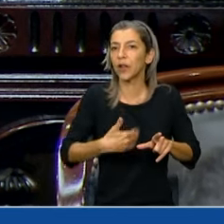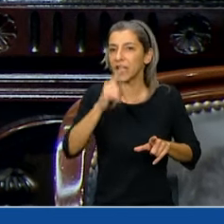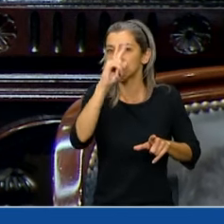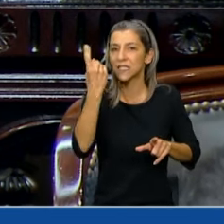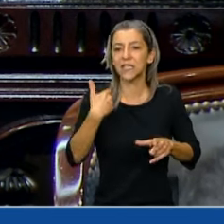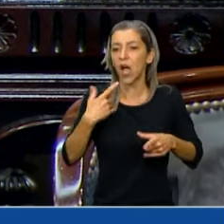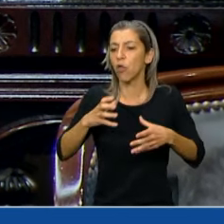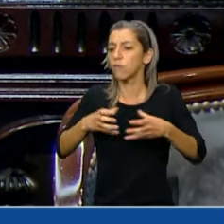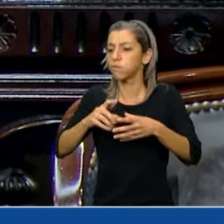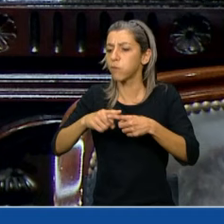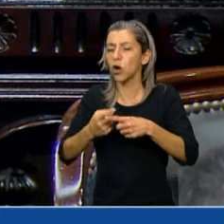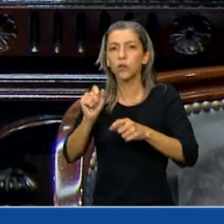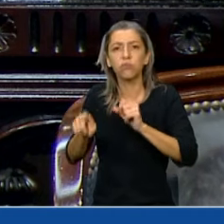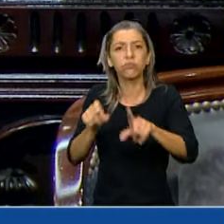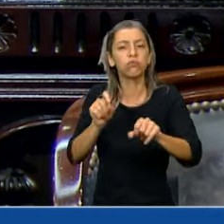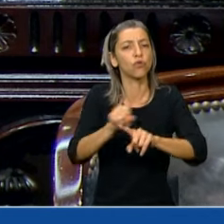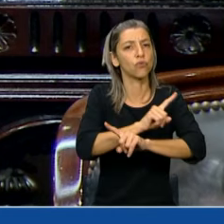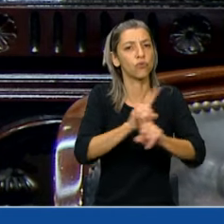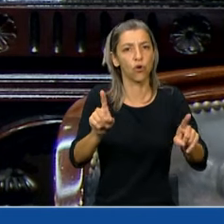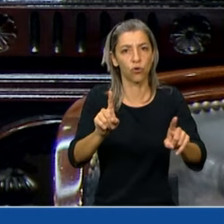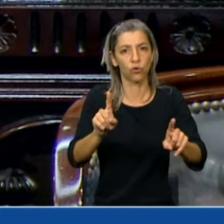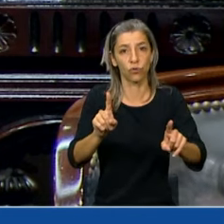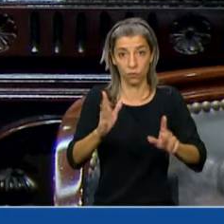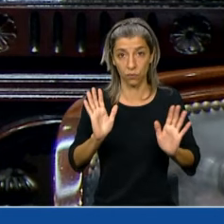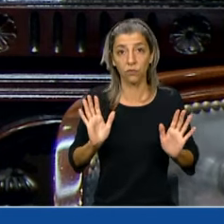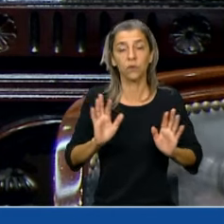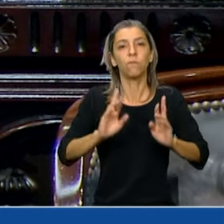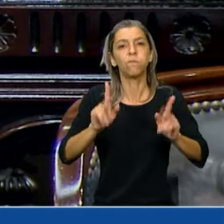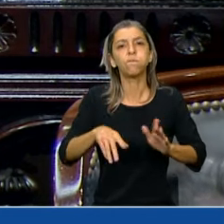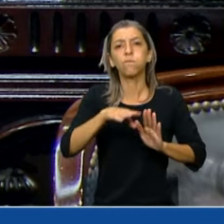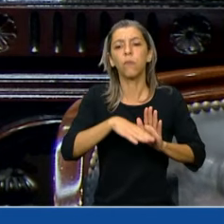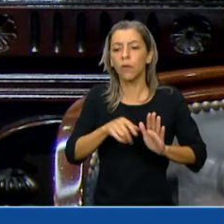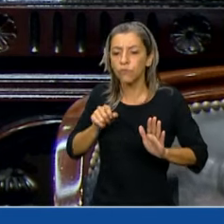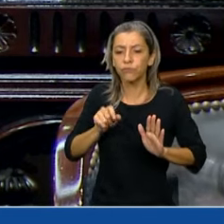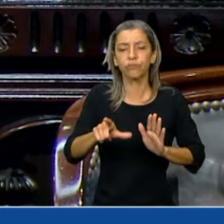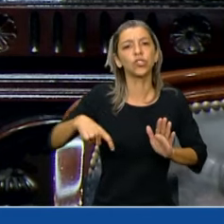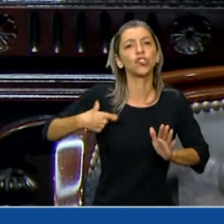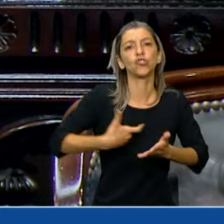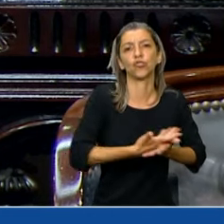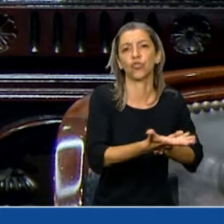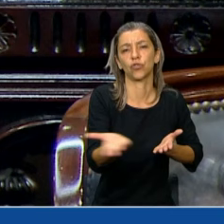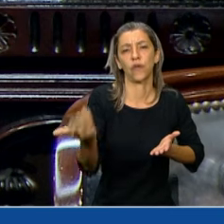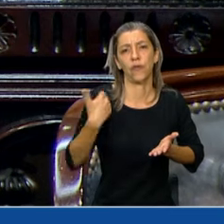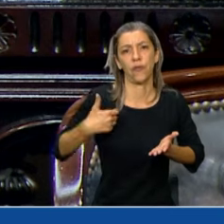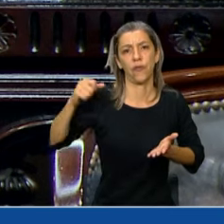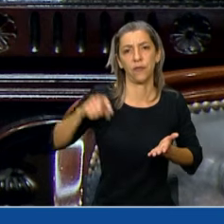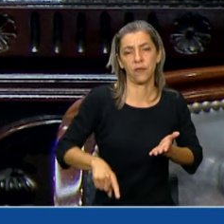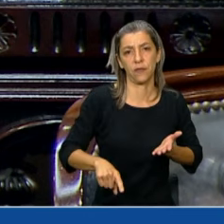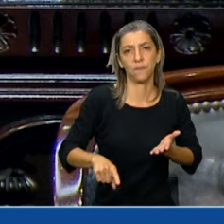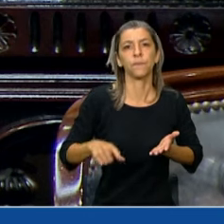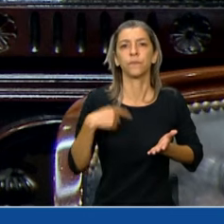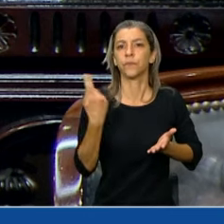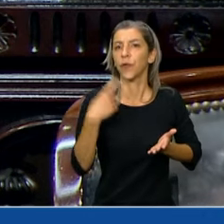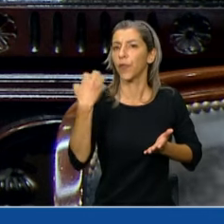es de la sociedad Argentina y entre todos tenemos que planificarla